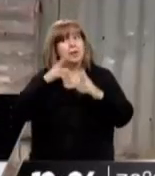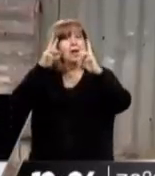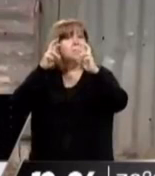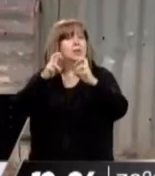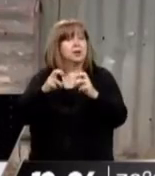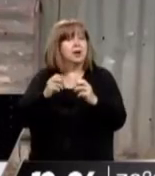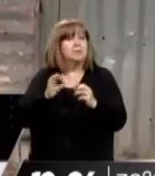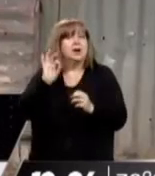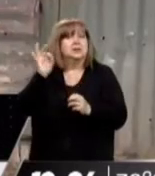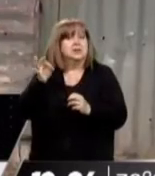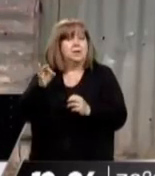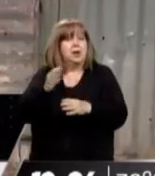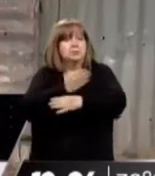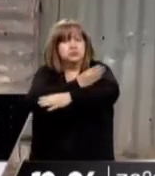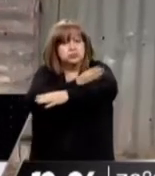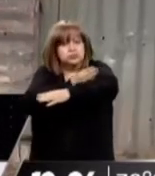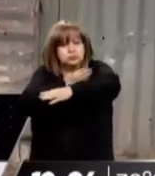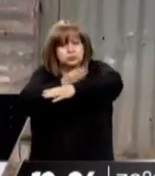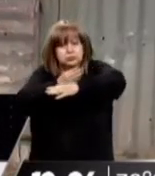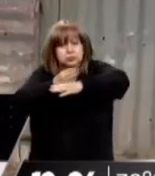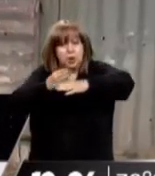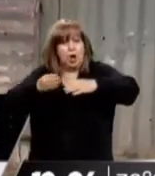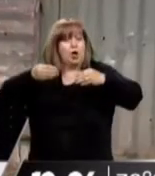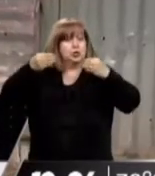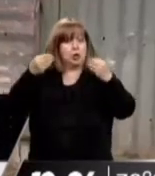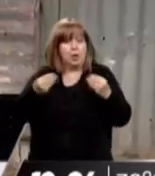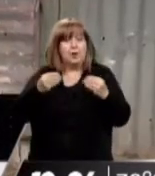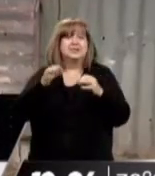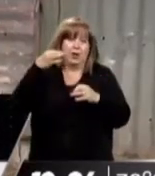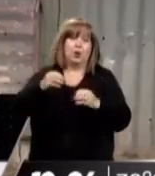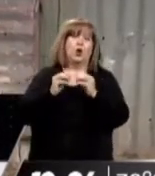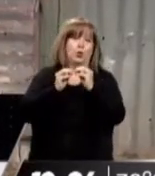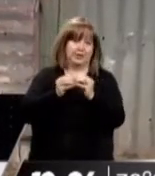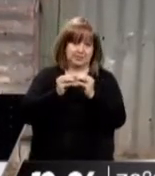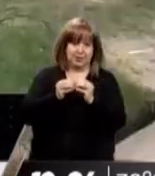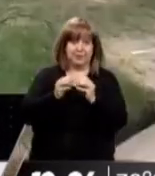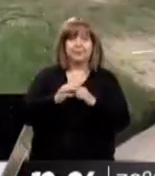para poder llevar adelante esta causa, que seguramente llegará a juicio.